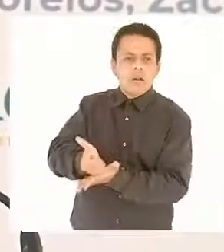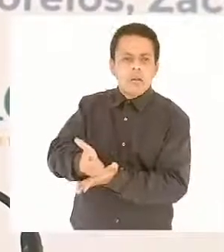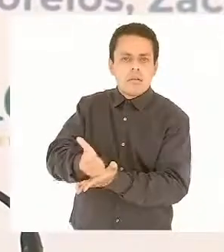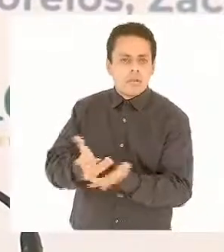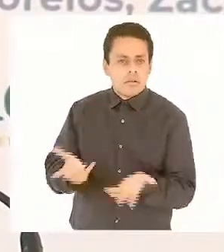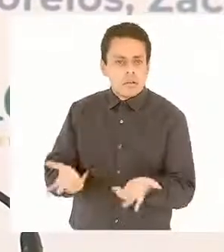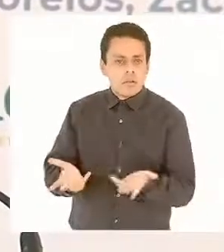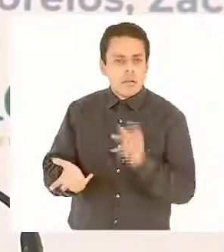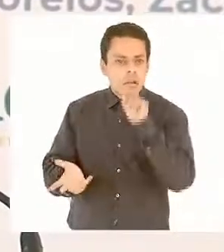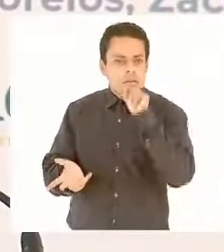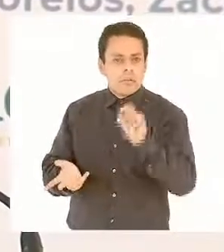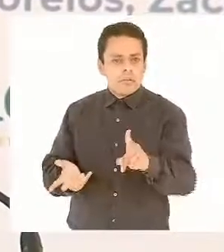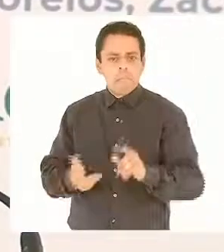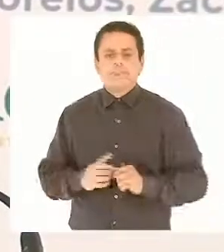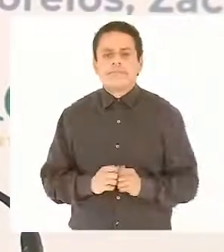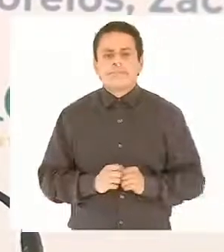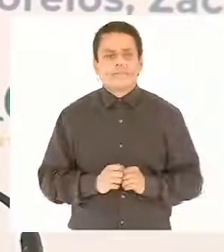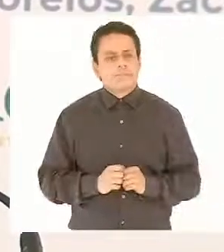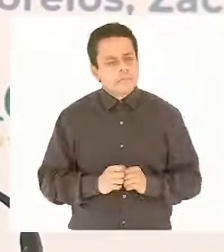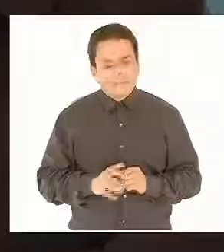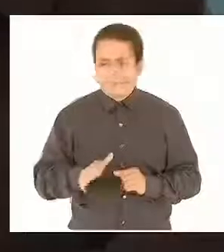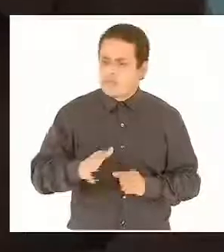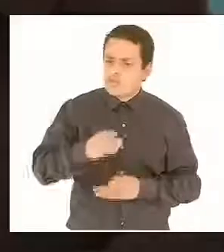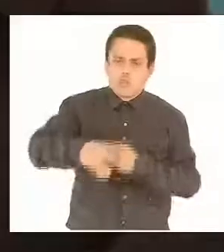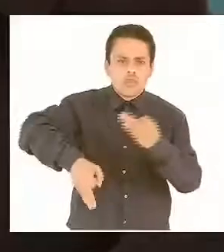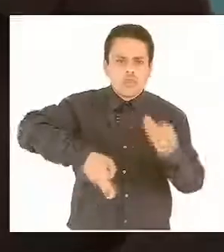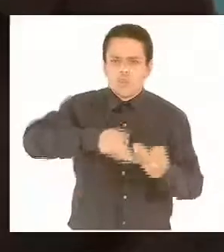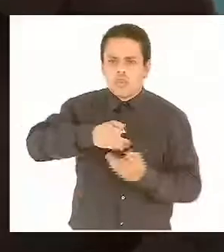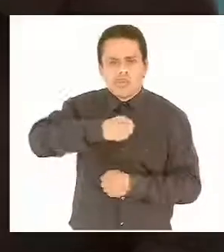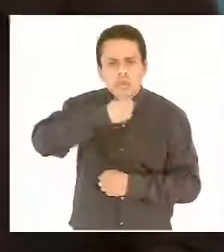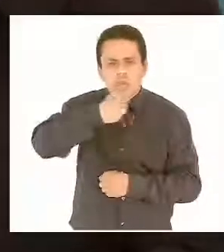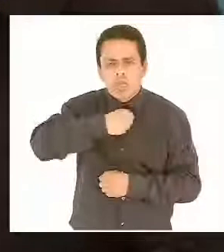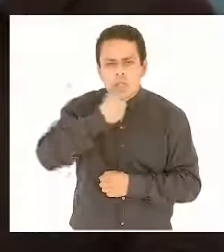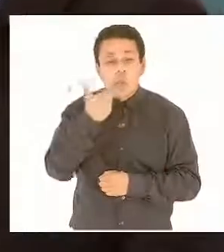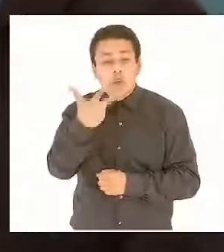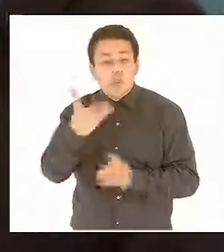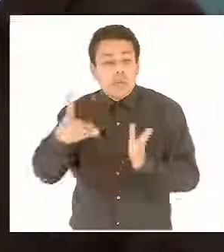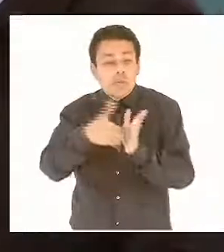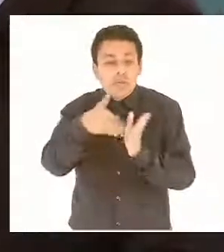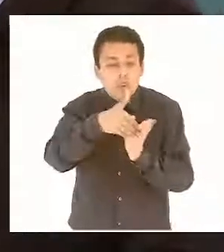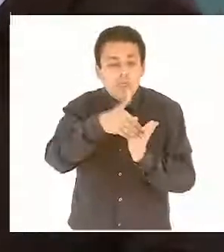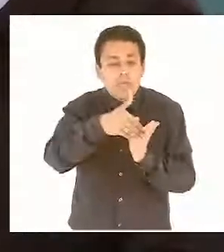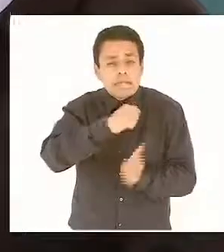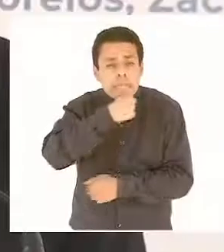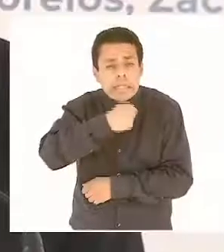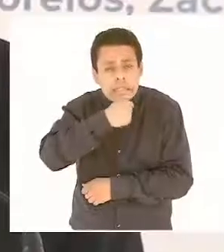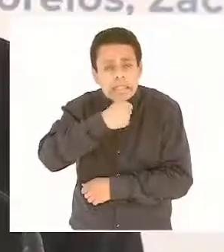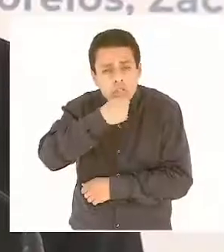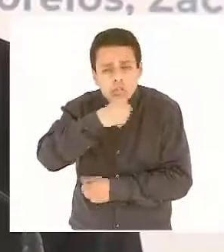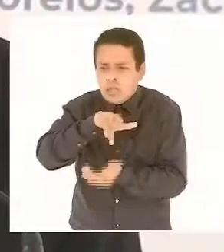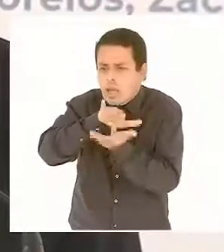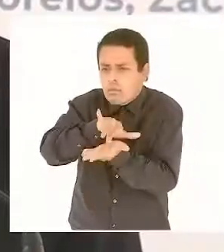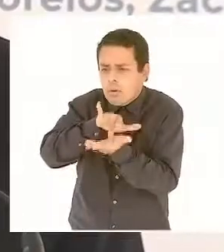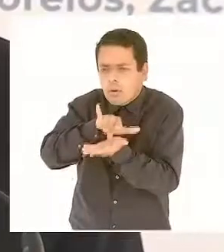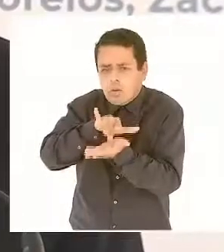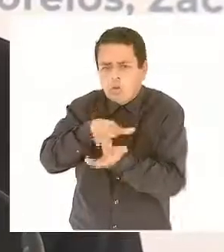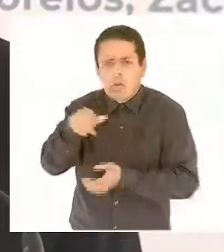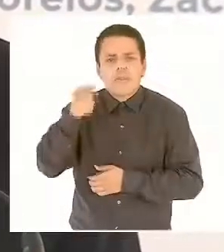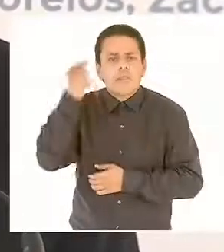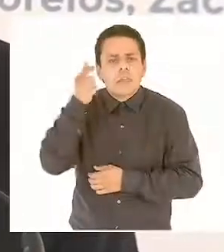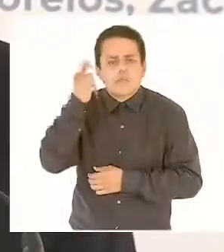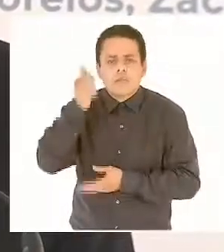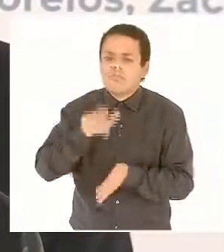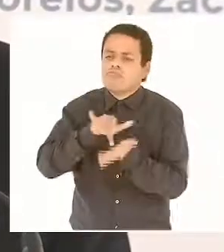y que sea universal. Son 8 millones de adultos mayores que tienen